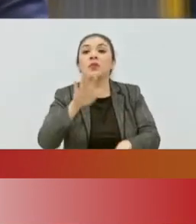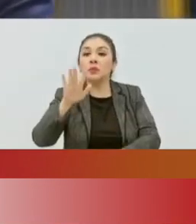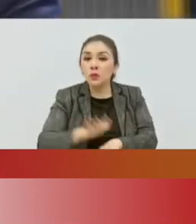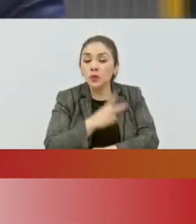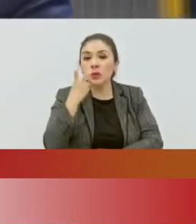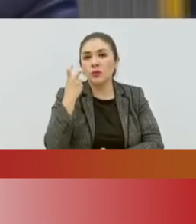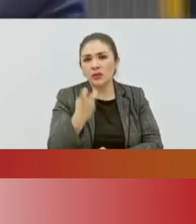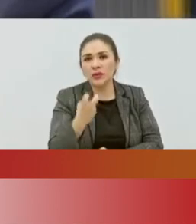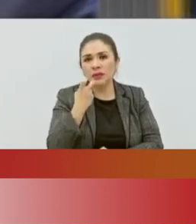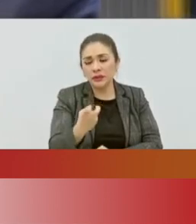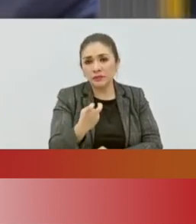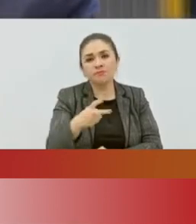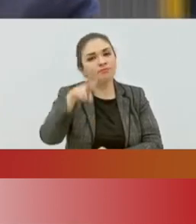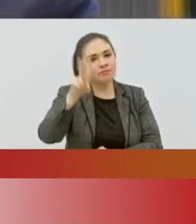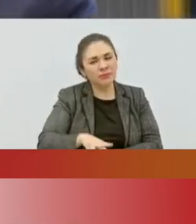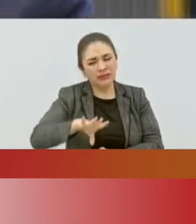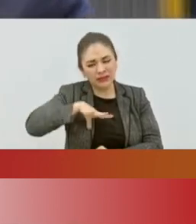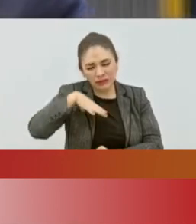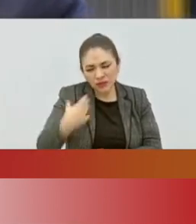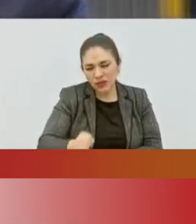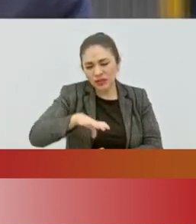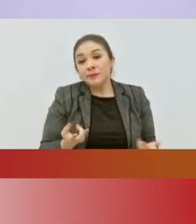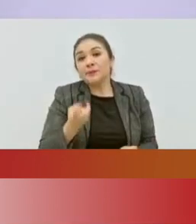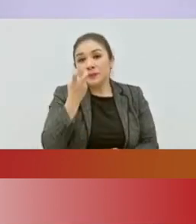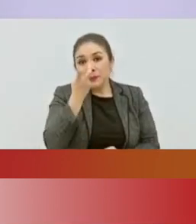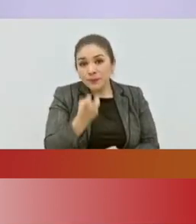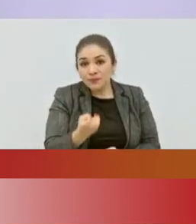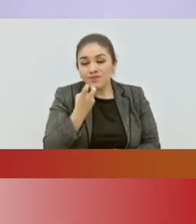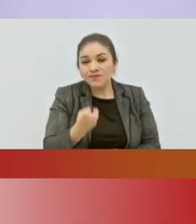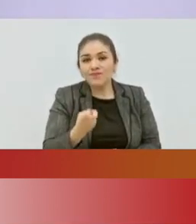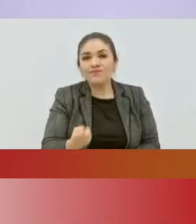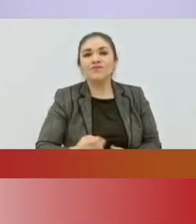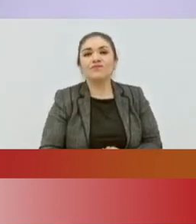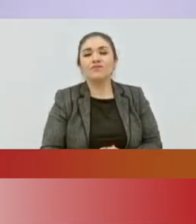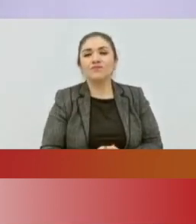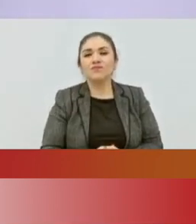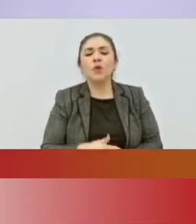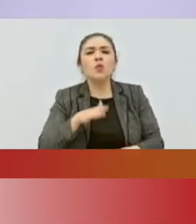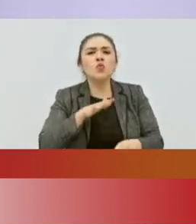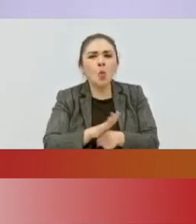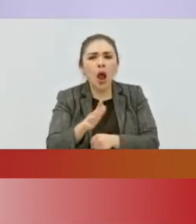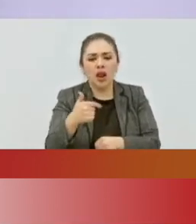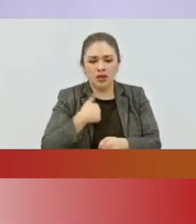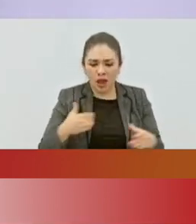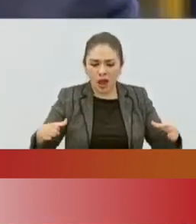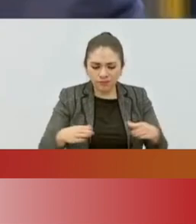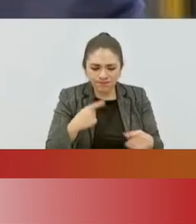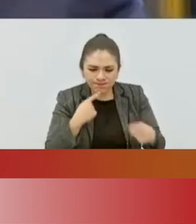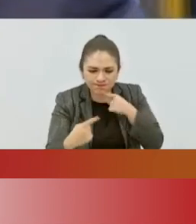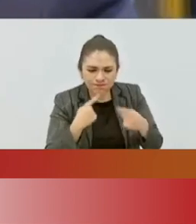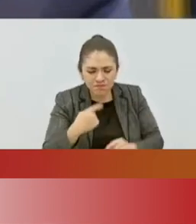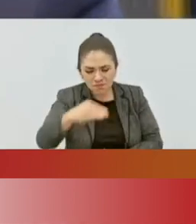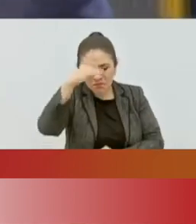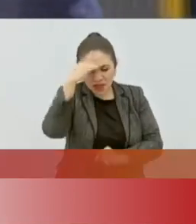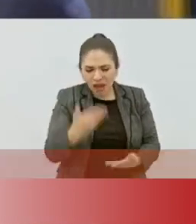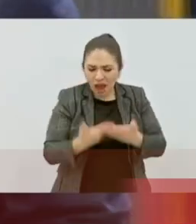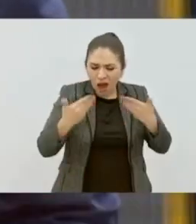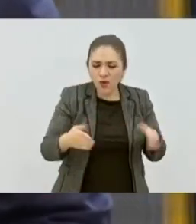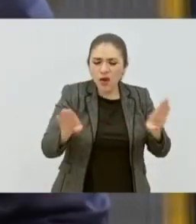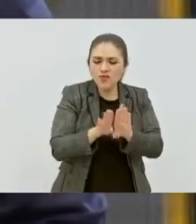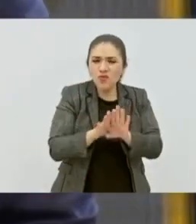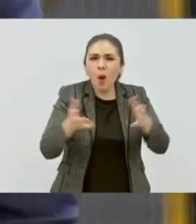eso es un esfuerzo conjunto, que lo que hicimos ahora fue